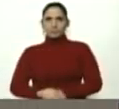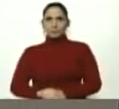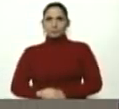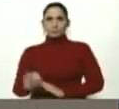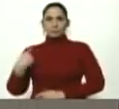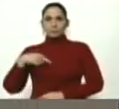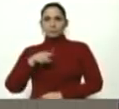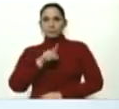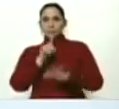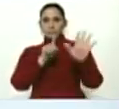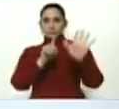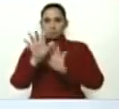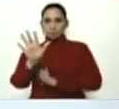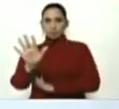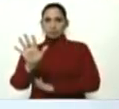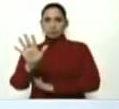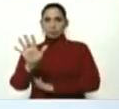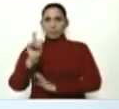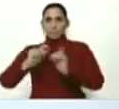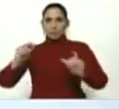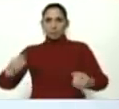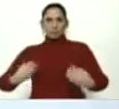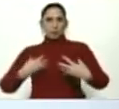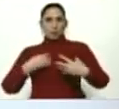tenemos 65 casos de transmisión